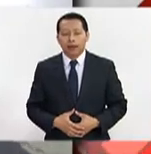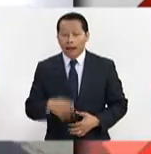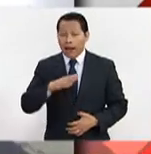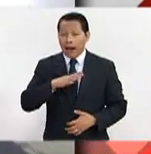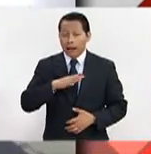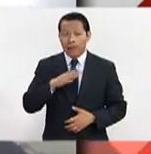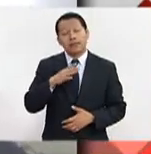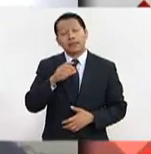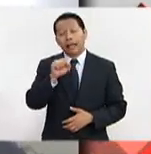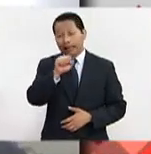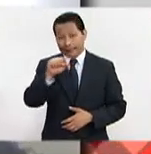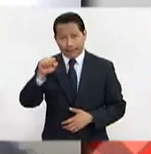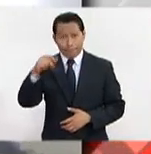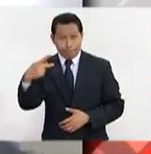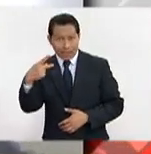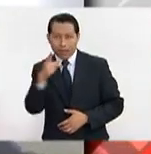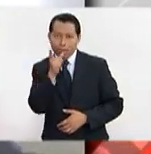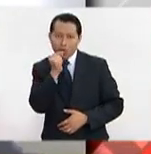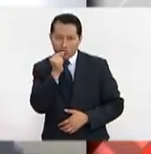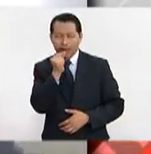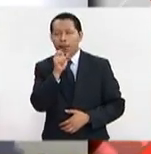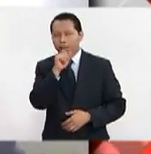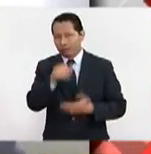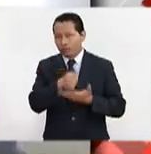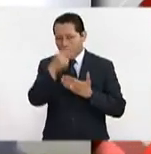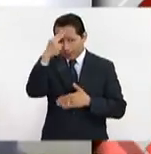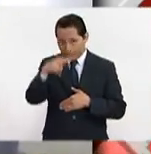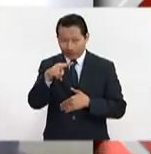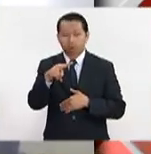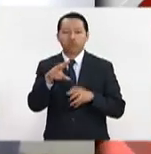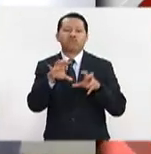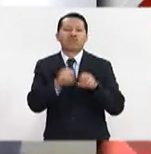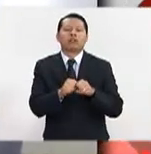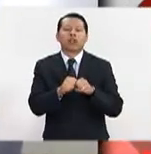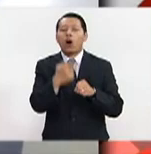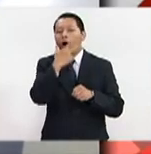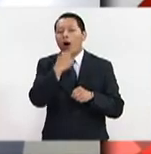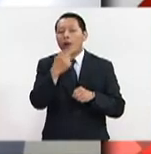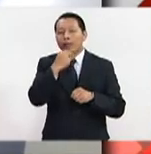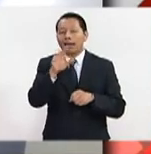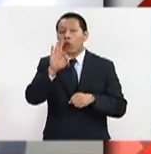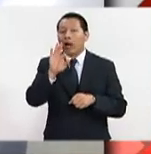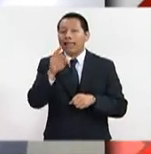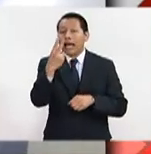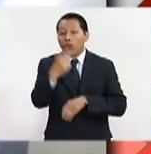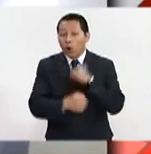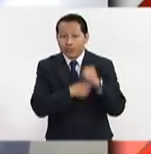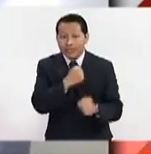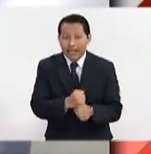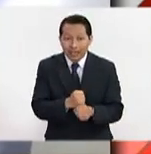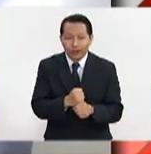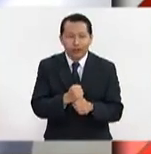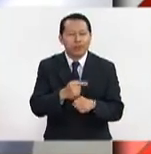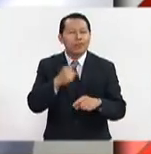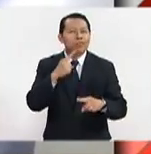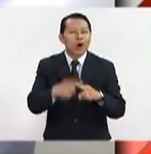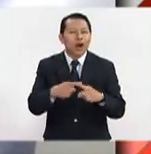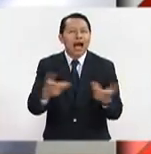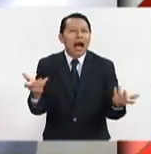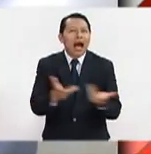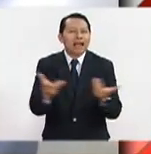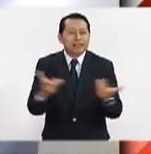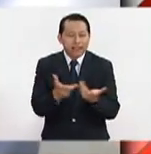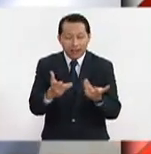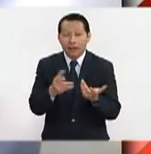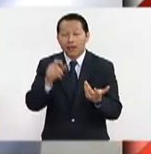Elementos de la Secretaría de Seguridad Pública de la Ciudad de México detuvieron a un sujeto de 42 años de edad por presuntamente haber